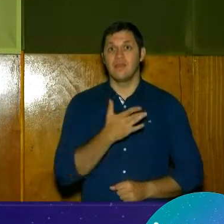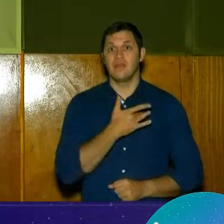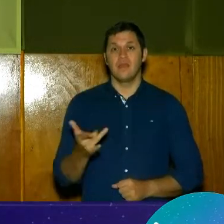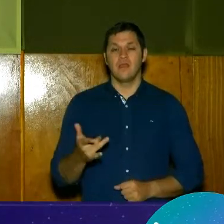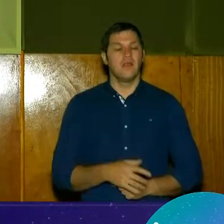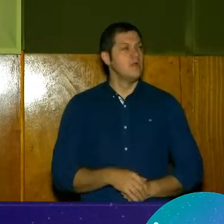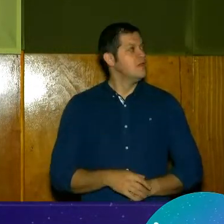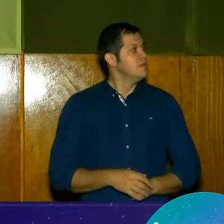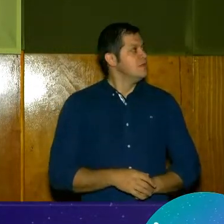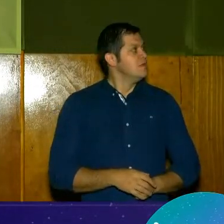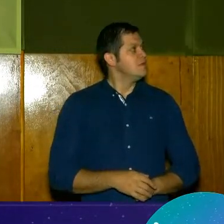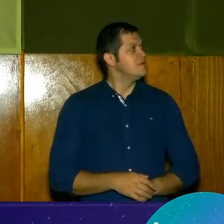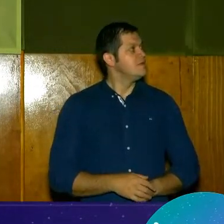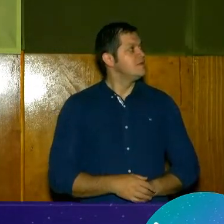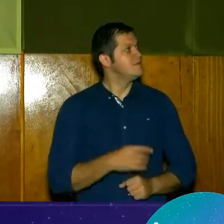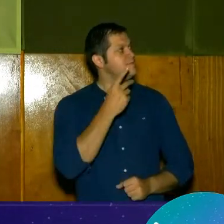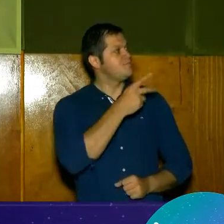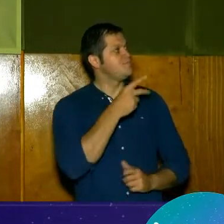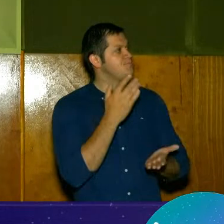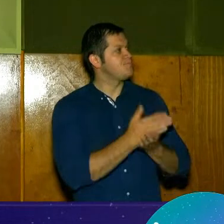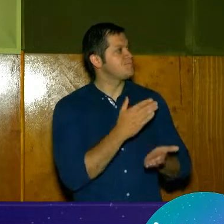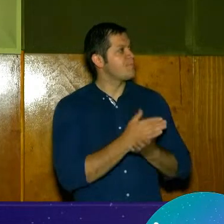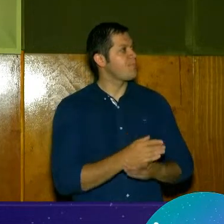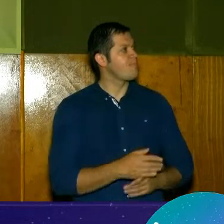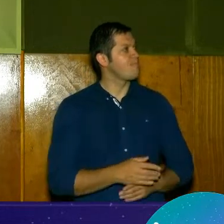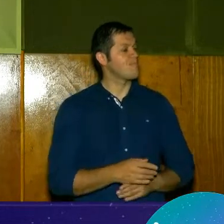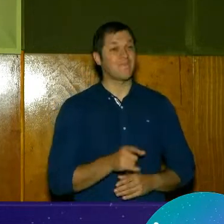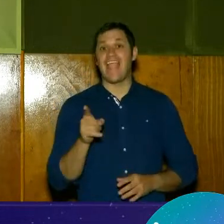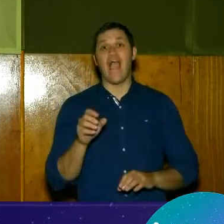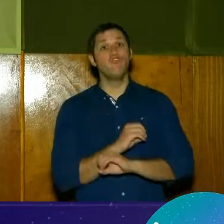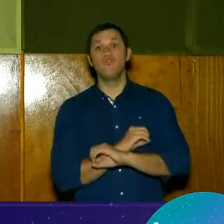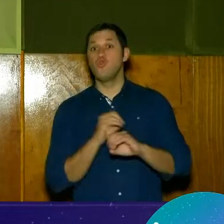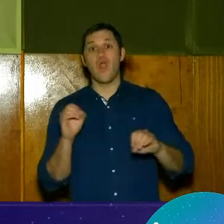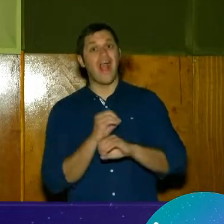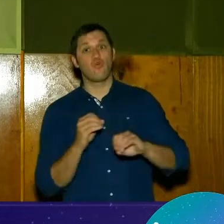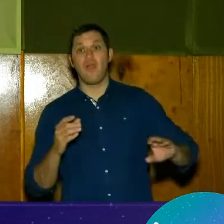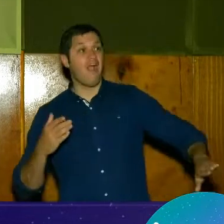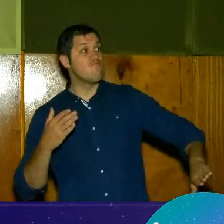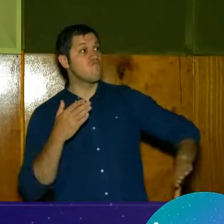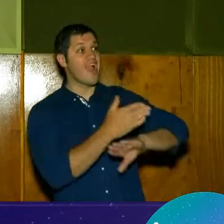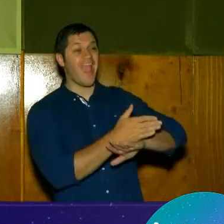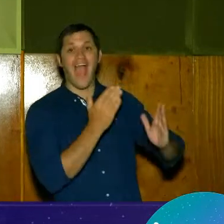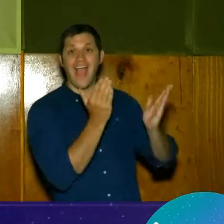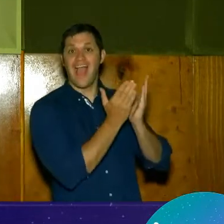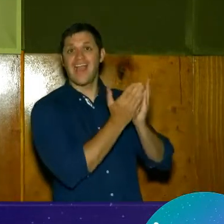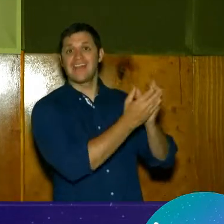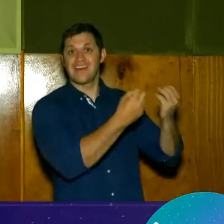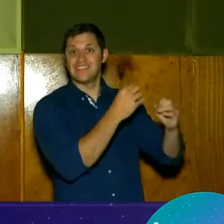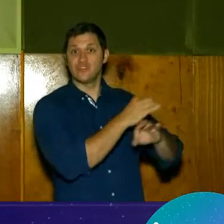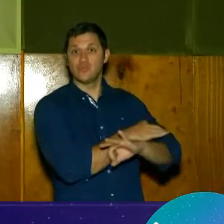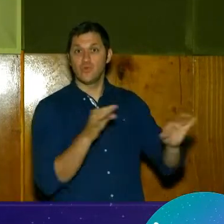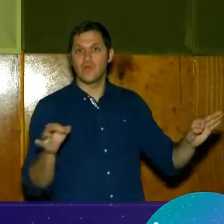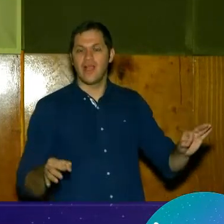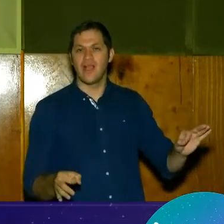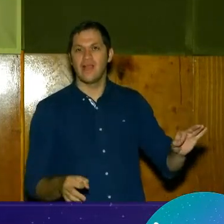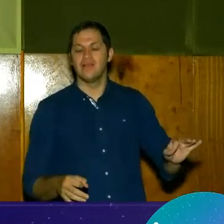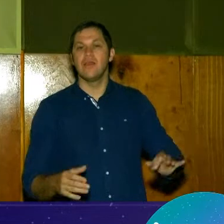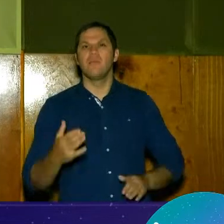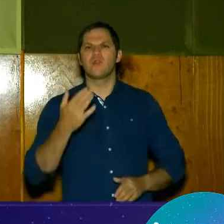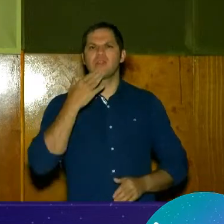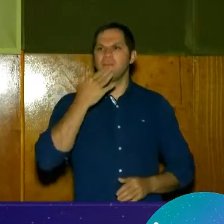universidad aprendió y no solo se volvió una astrónoma famosa le dieron un título